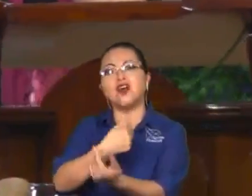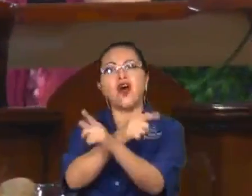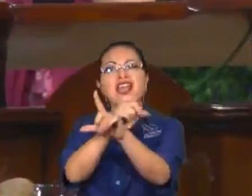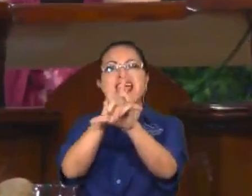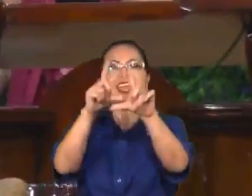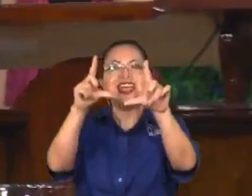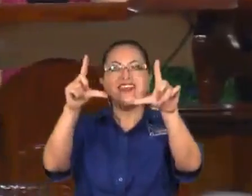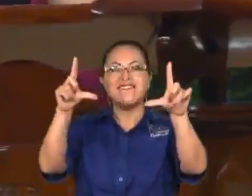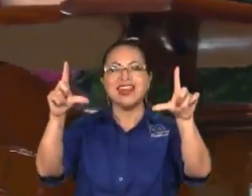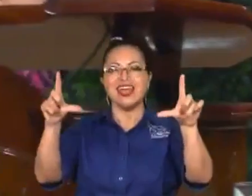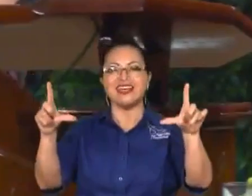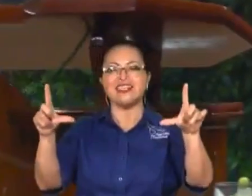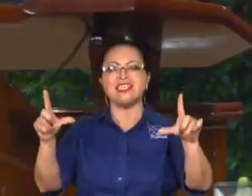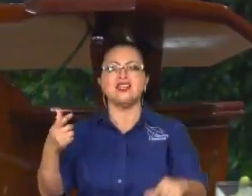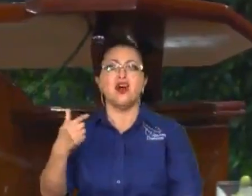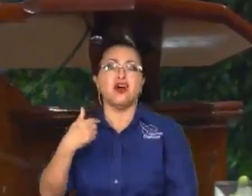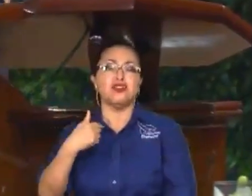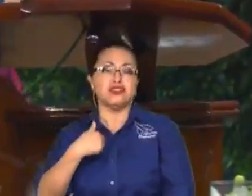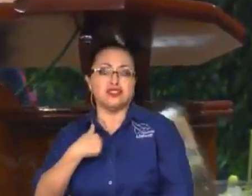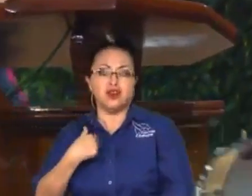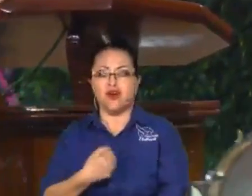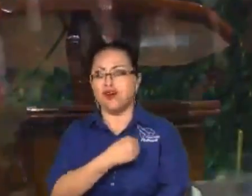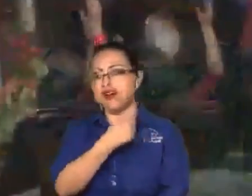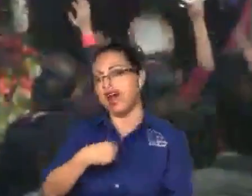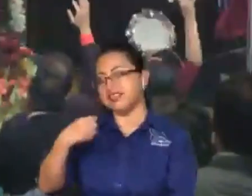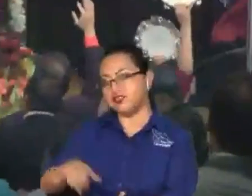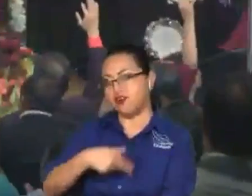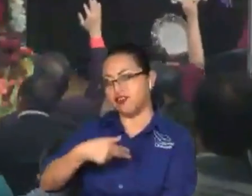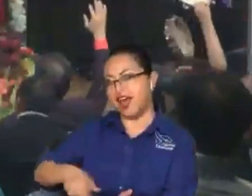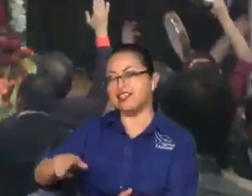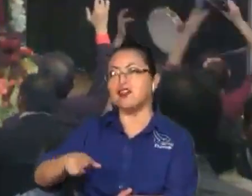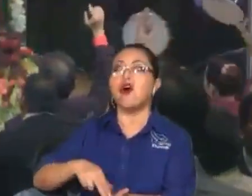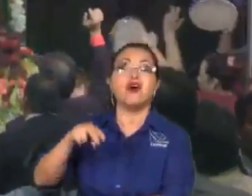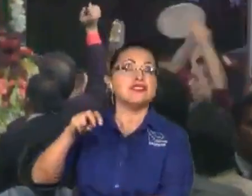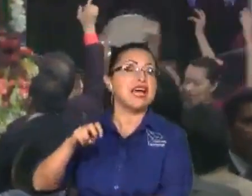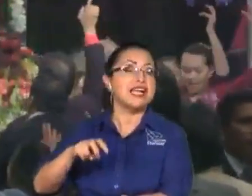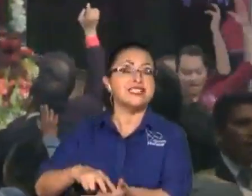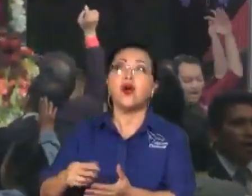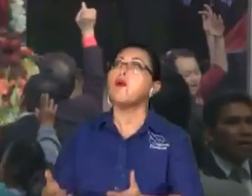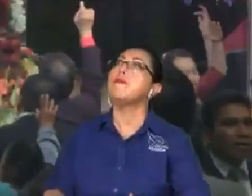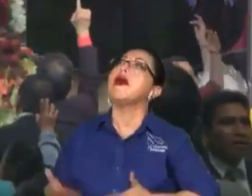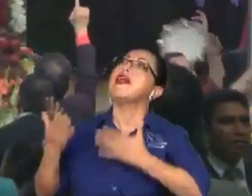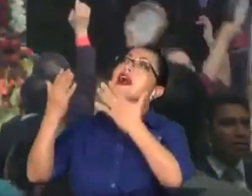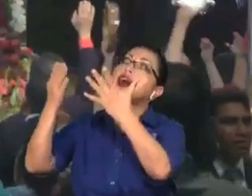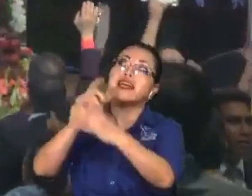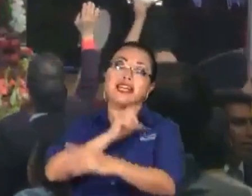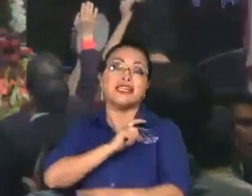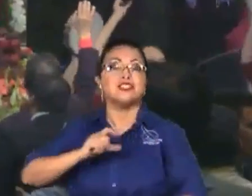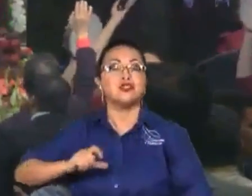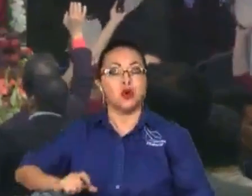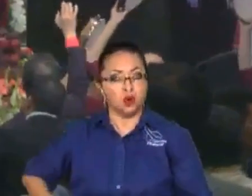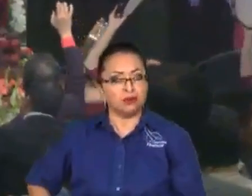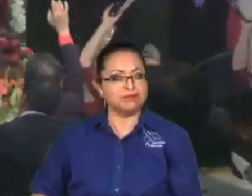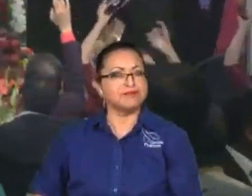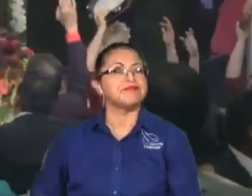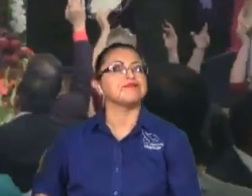Vamos todos juntos. Por eso canto, danzo, salto para Cristo.